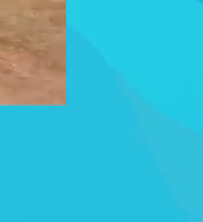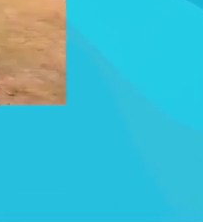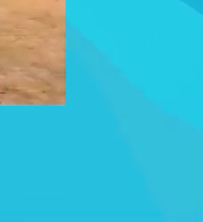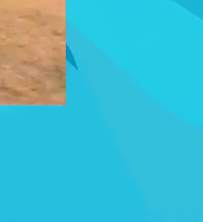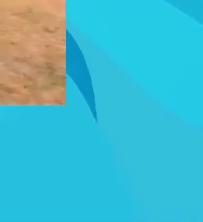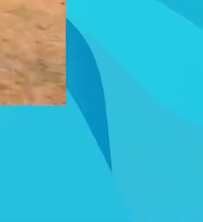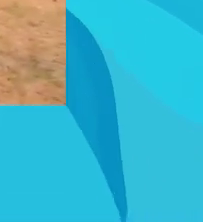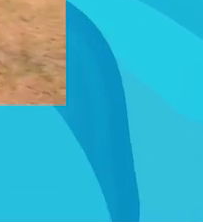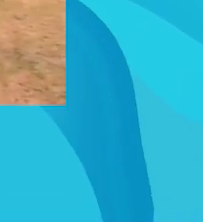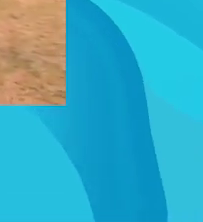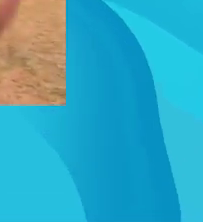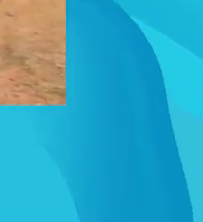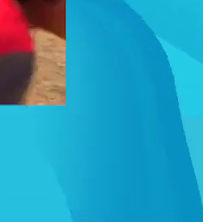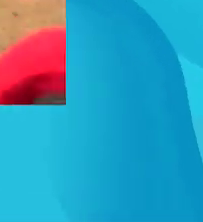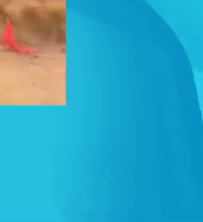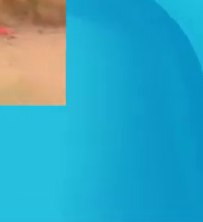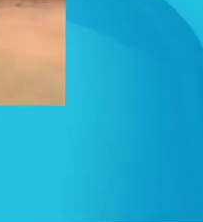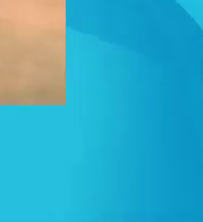¡Gracias!